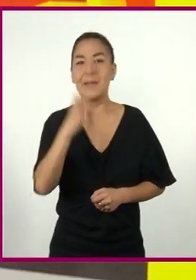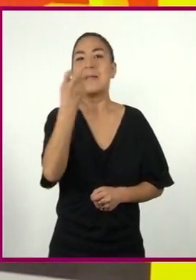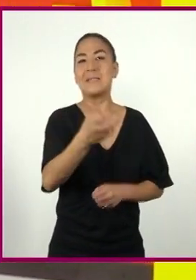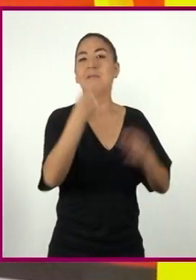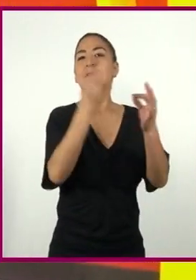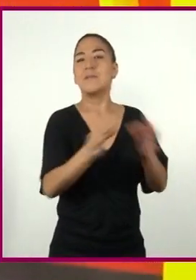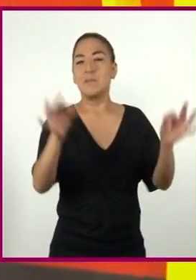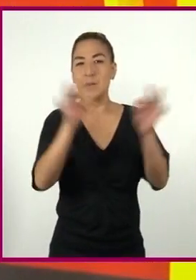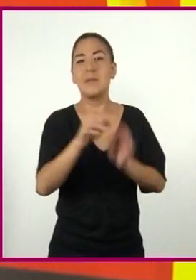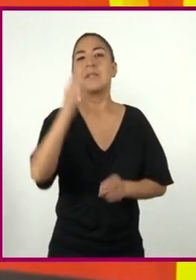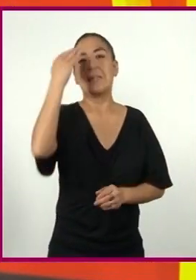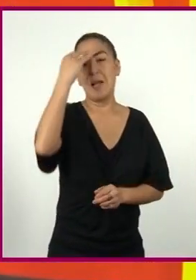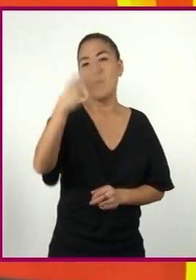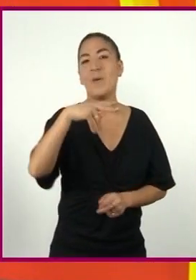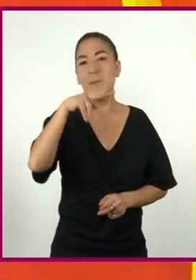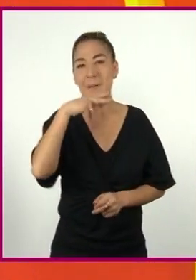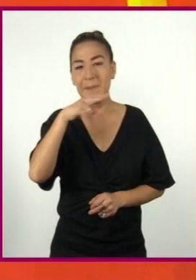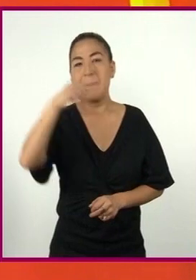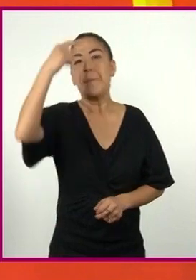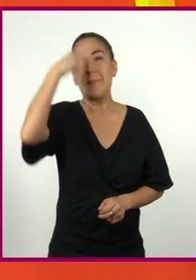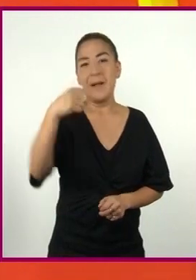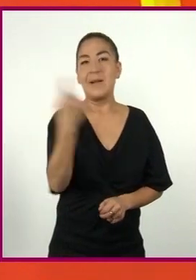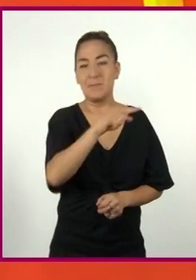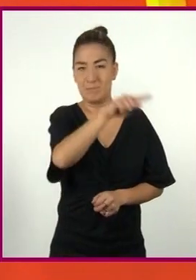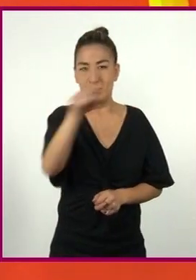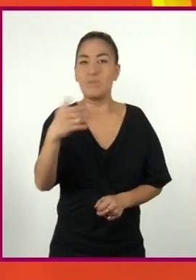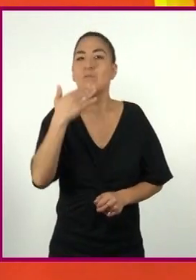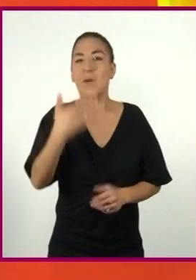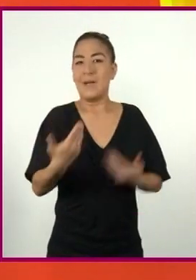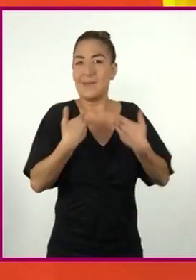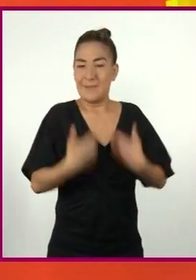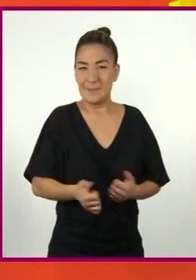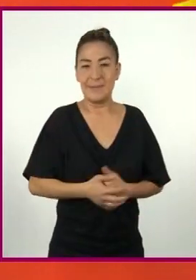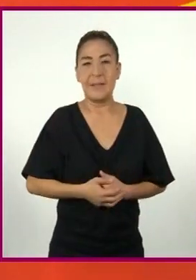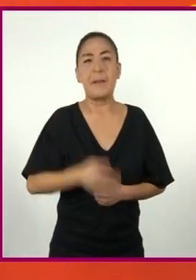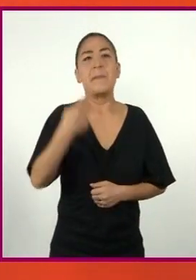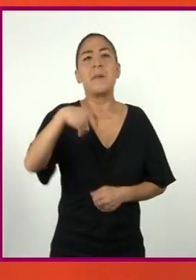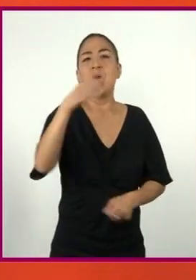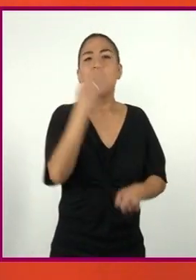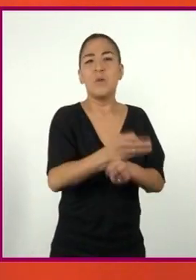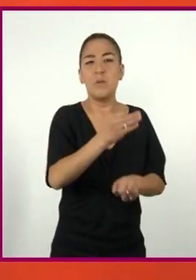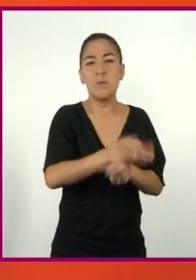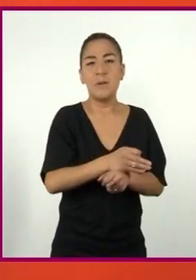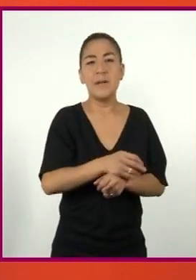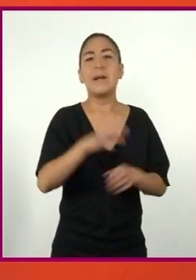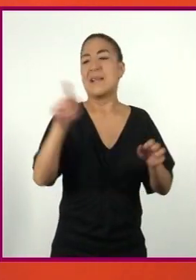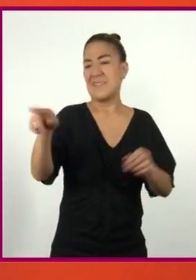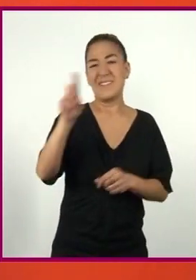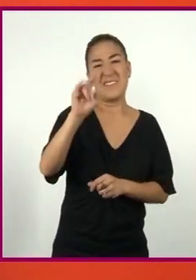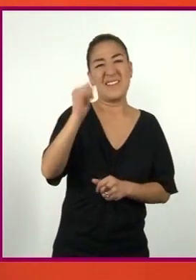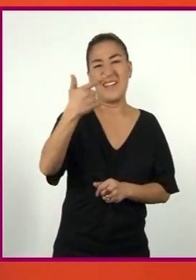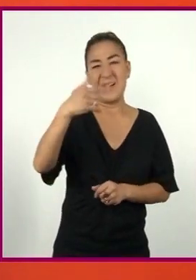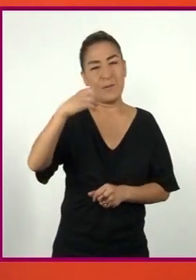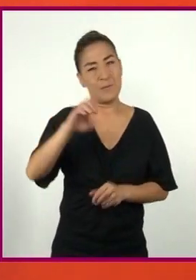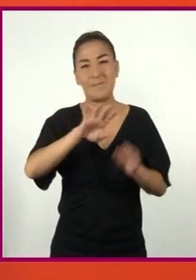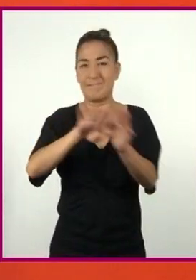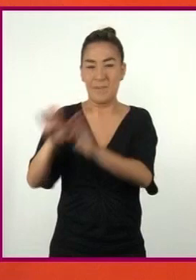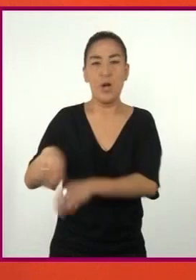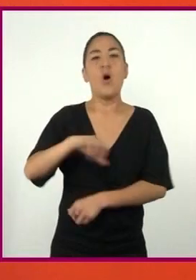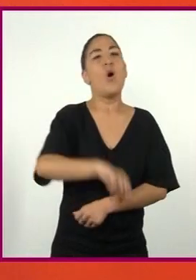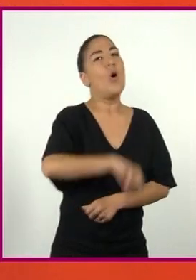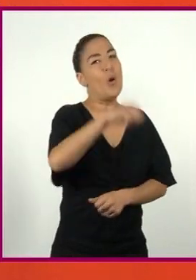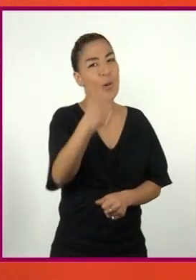usar los tiempos verbales de la manera adecuada. Pero ahora, dejemos a Diego Rivera y vayamos con un